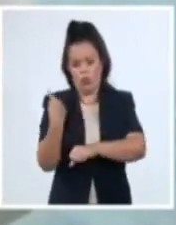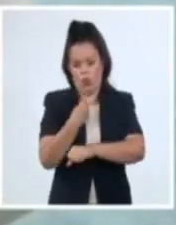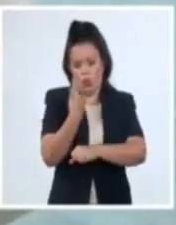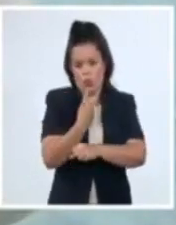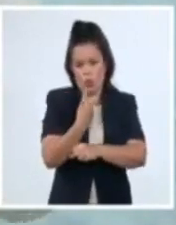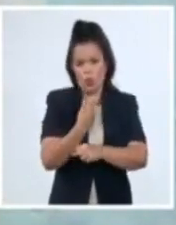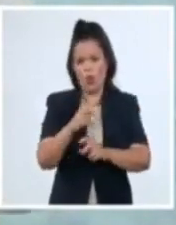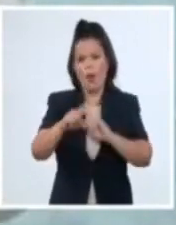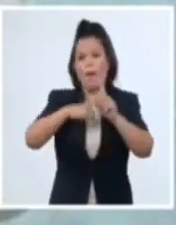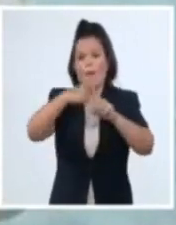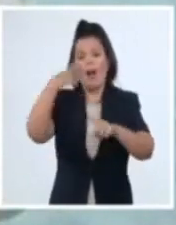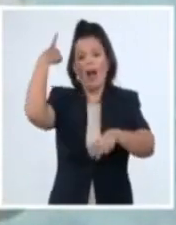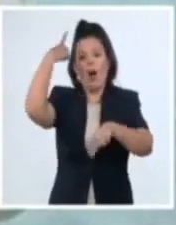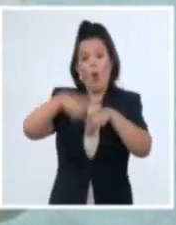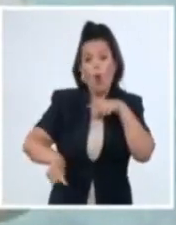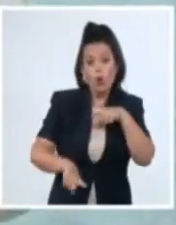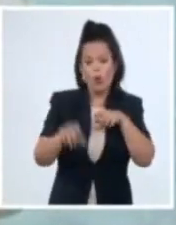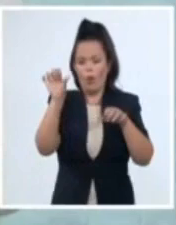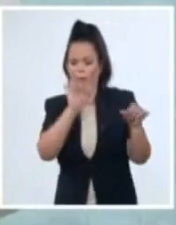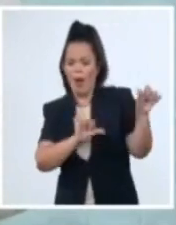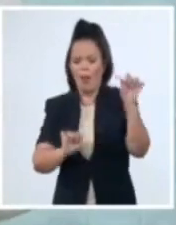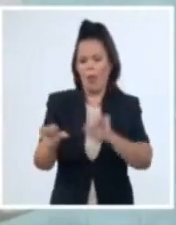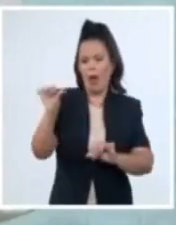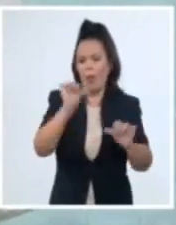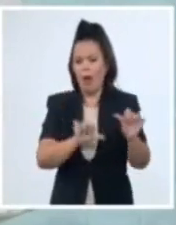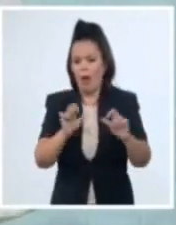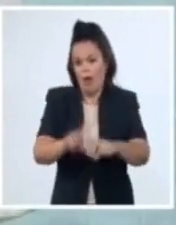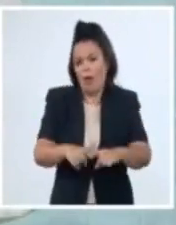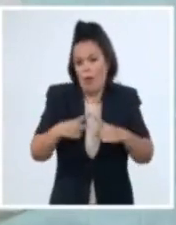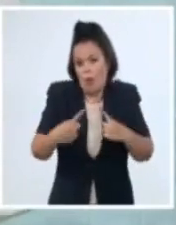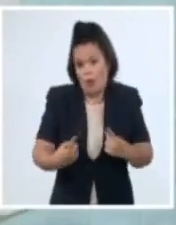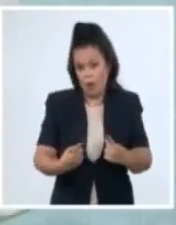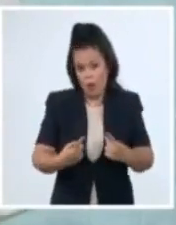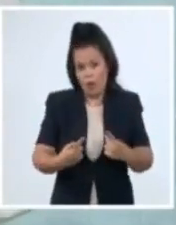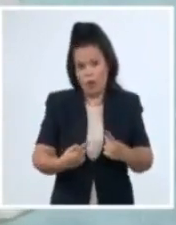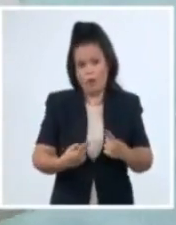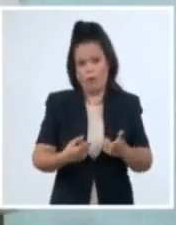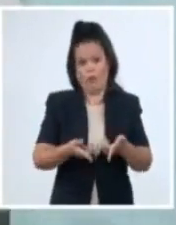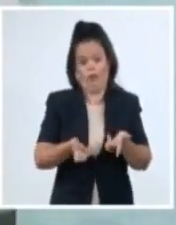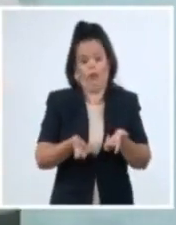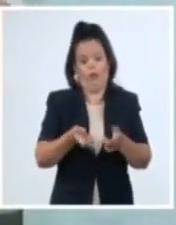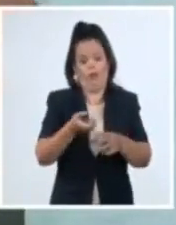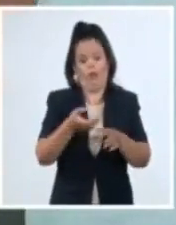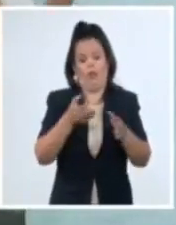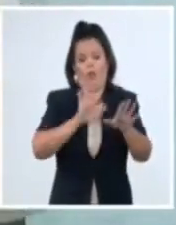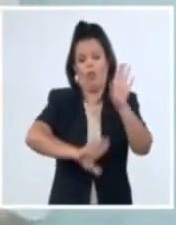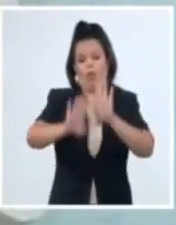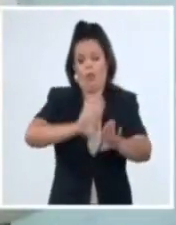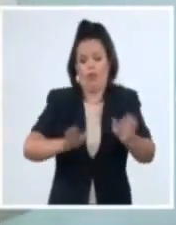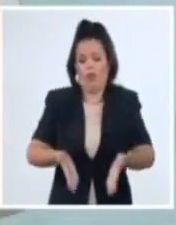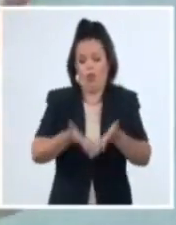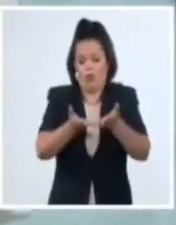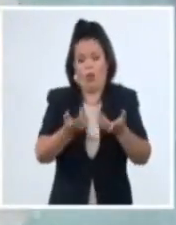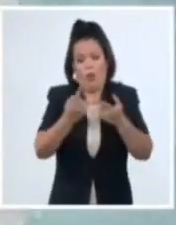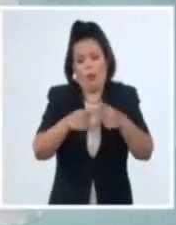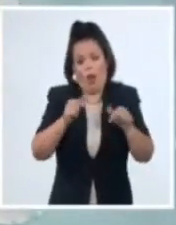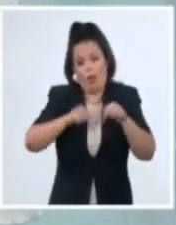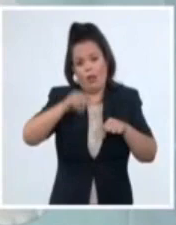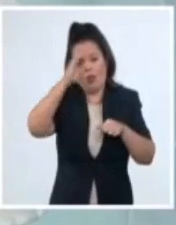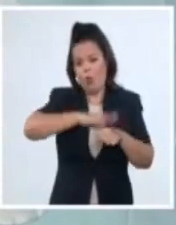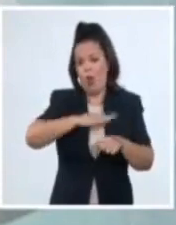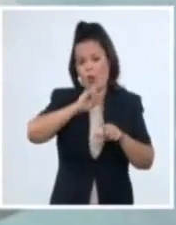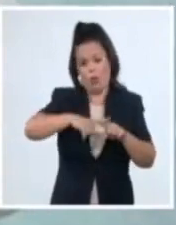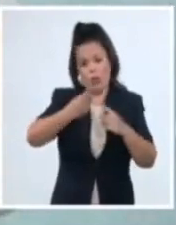que no tenemos en Cuba como consecuencia del bloqueo. Y por tanto, en el estudio de los Estados Unidos, se nos pidió demostrar la seguridad